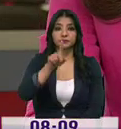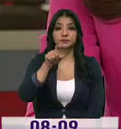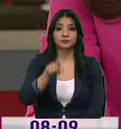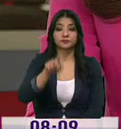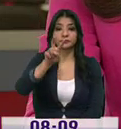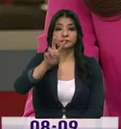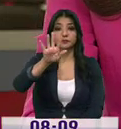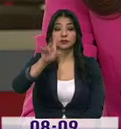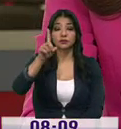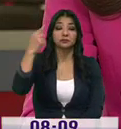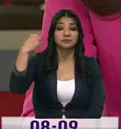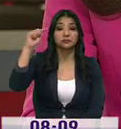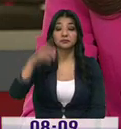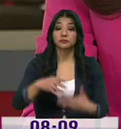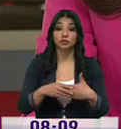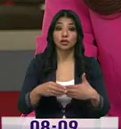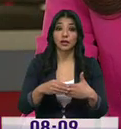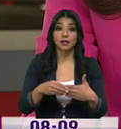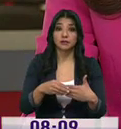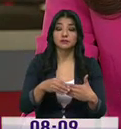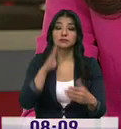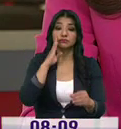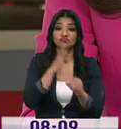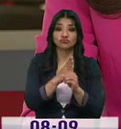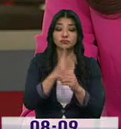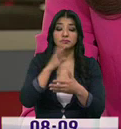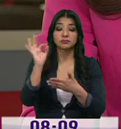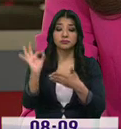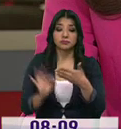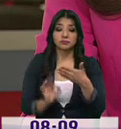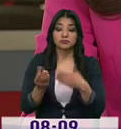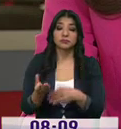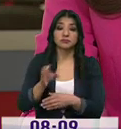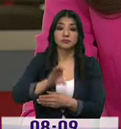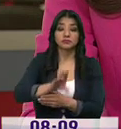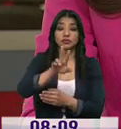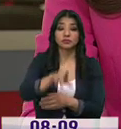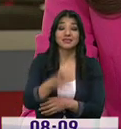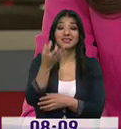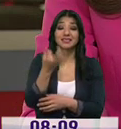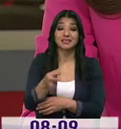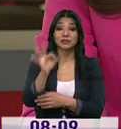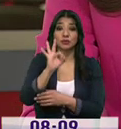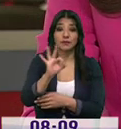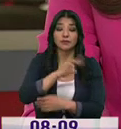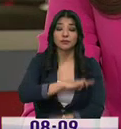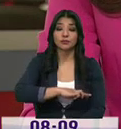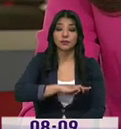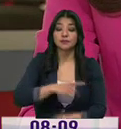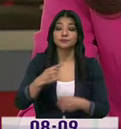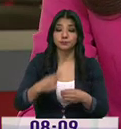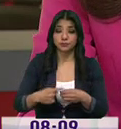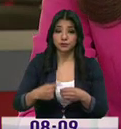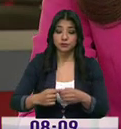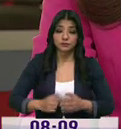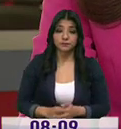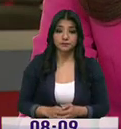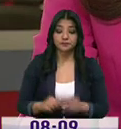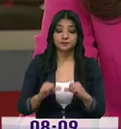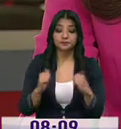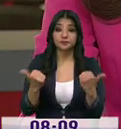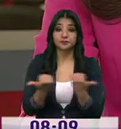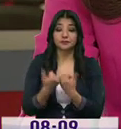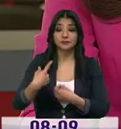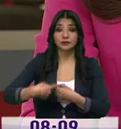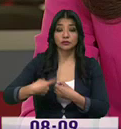millones de dólares se proyecta para el presupuesto de inversión de lo que resta del 2019 en el Cabildo Capitalino. La Asamblea de Quito socializa